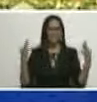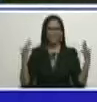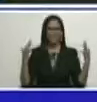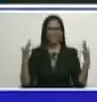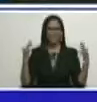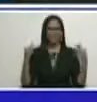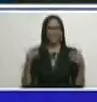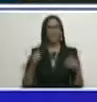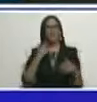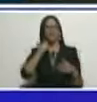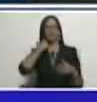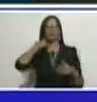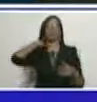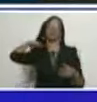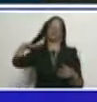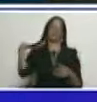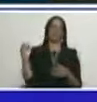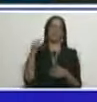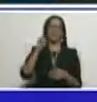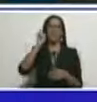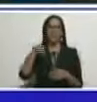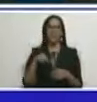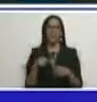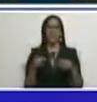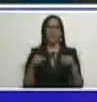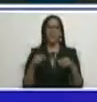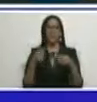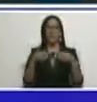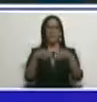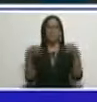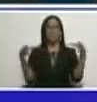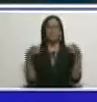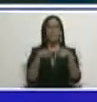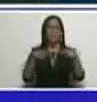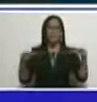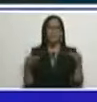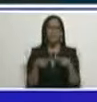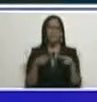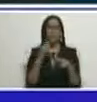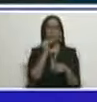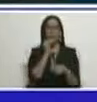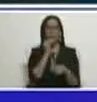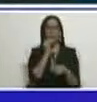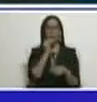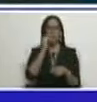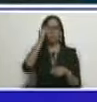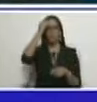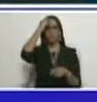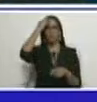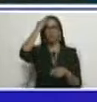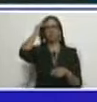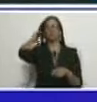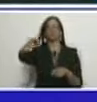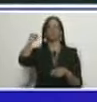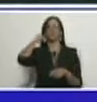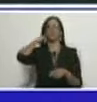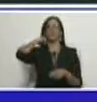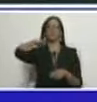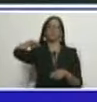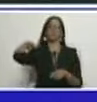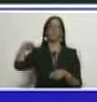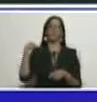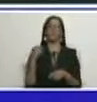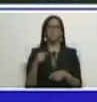Que a la vez es la primera zona juventud. Aquí tengo, mira, aquí tengo el afiche